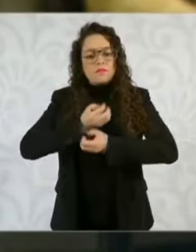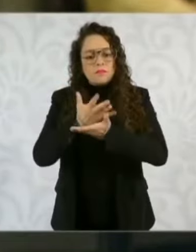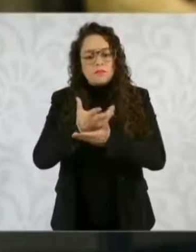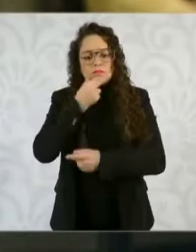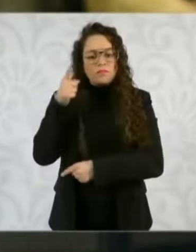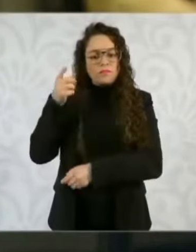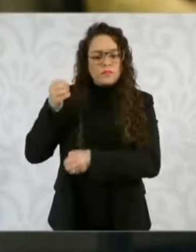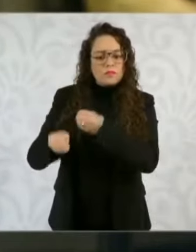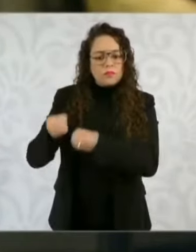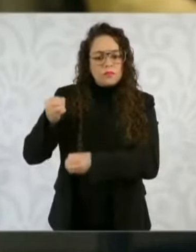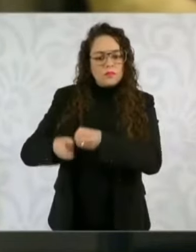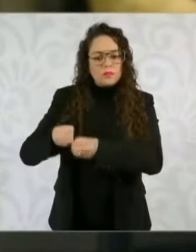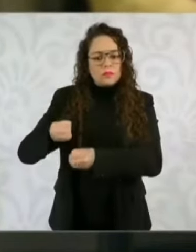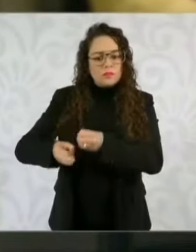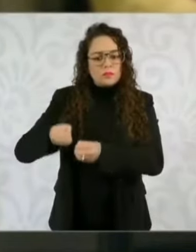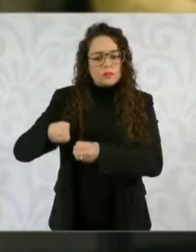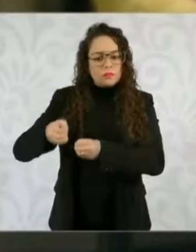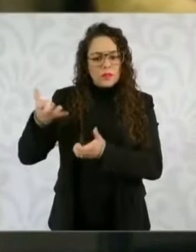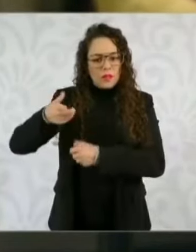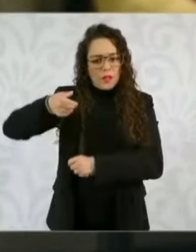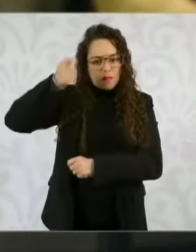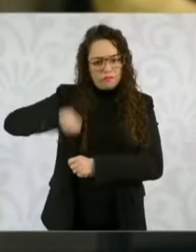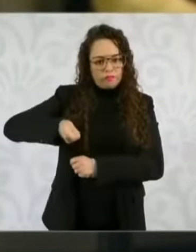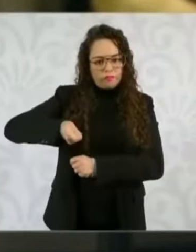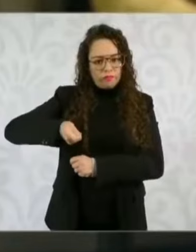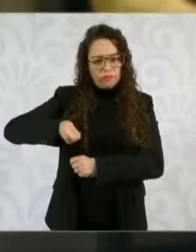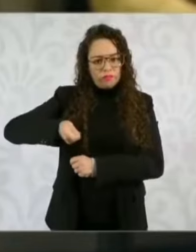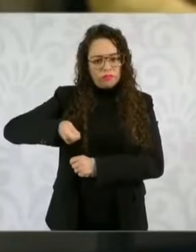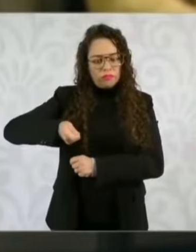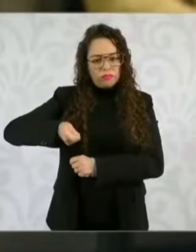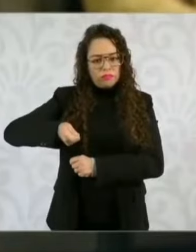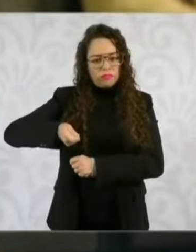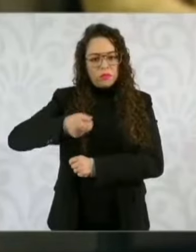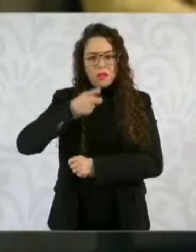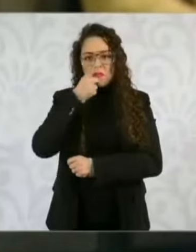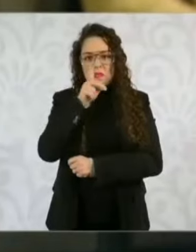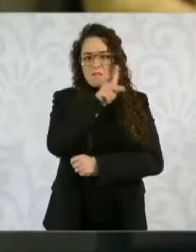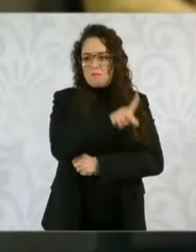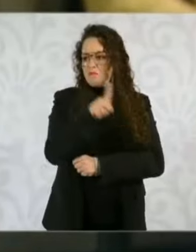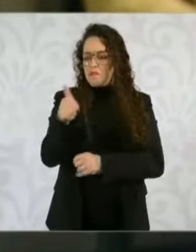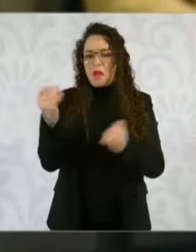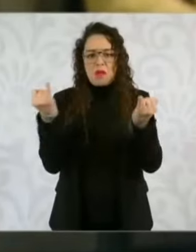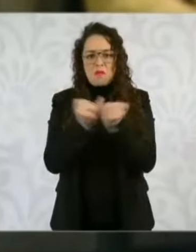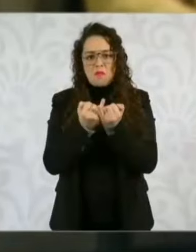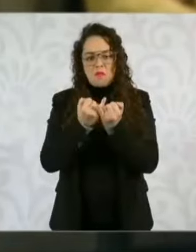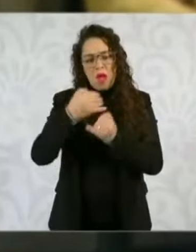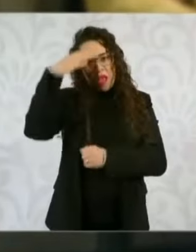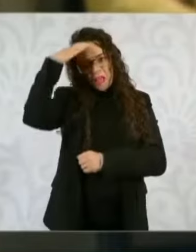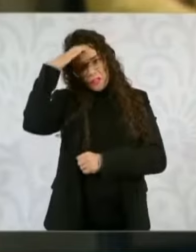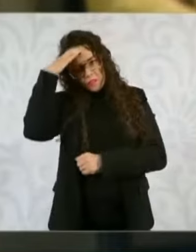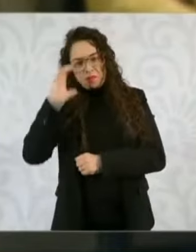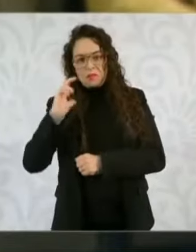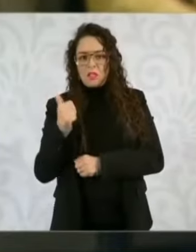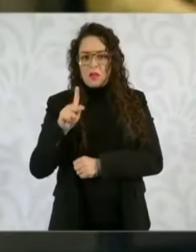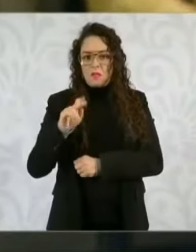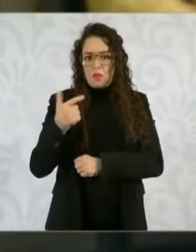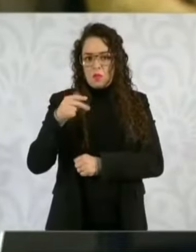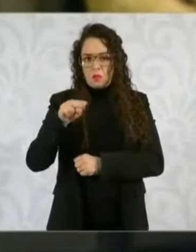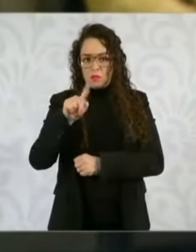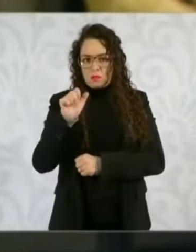juez que lo juzga, que pues es igual que el Chapo Guzmán. Conocer su opinión referente a esta